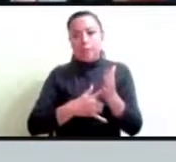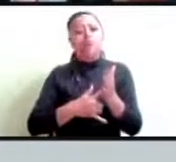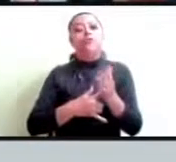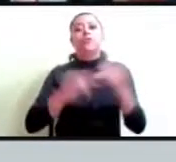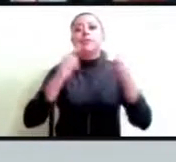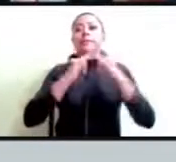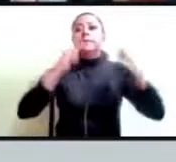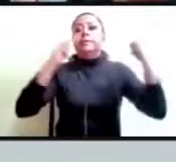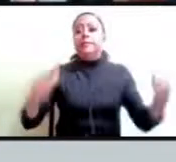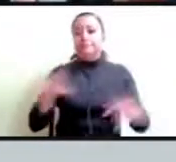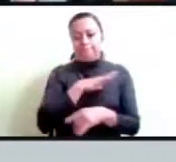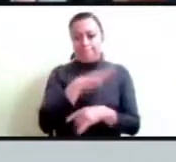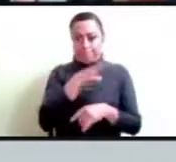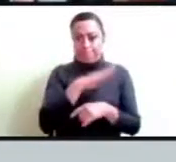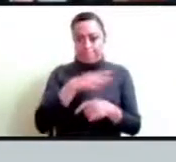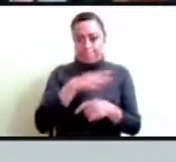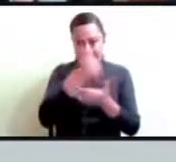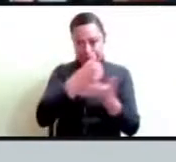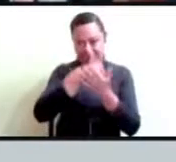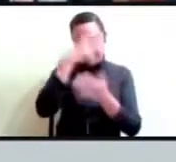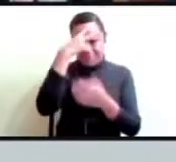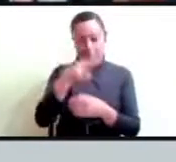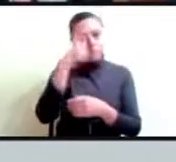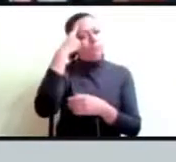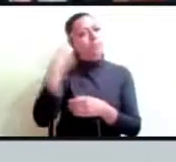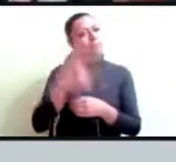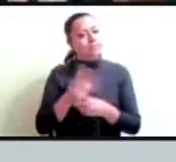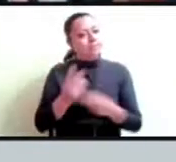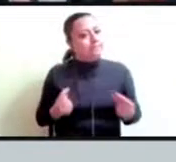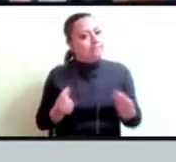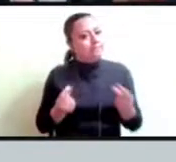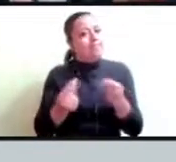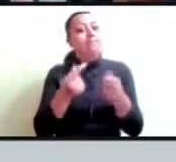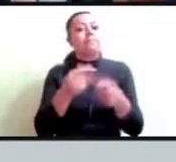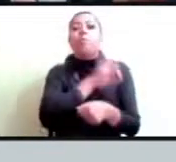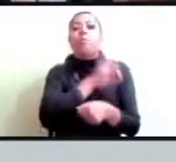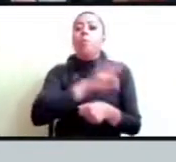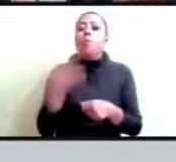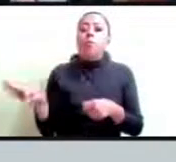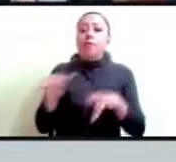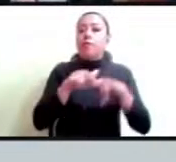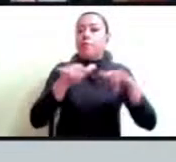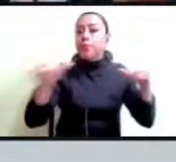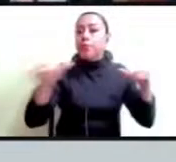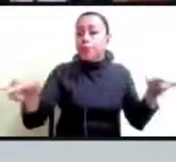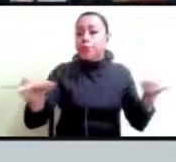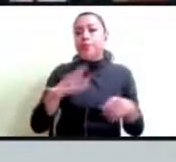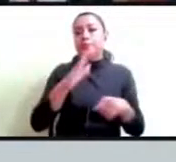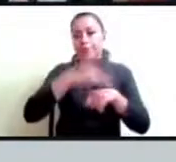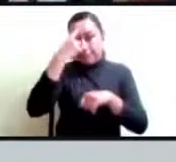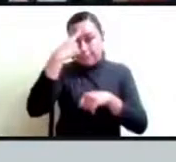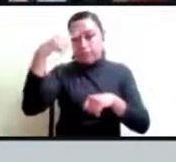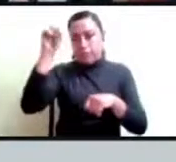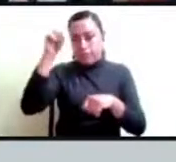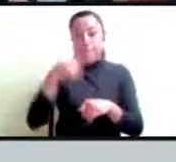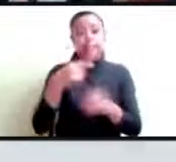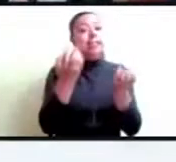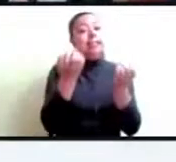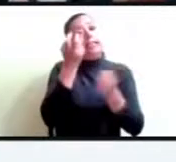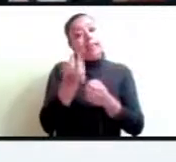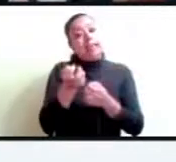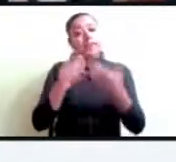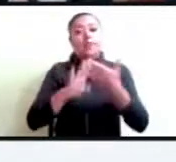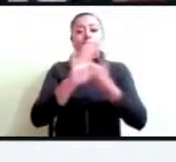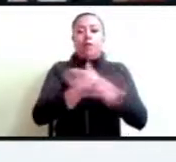lo anterior, con la finalidad de agilizar el tránsito y evitar aglomeraciones de